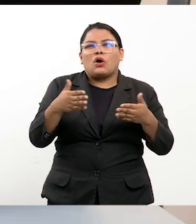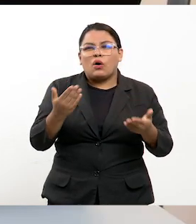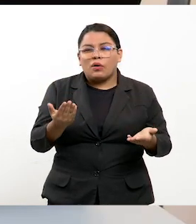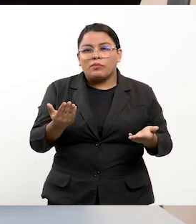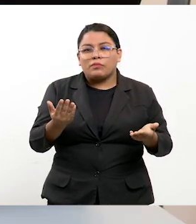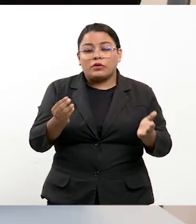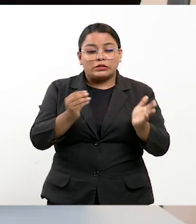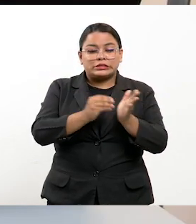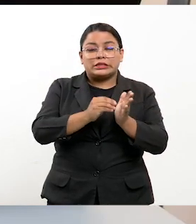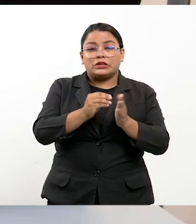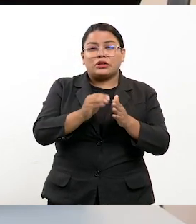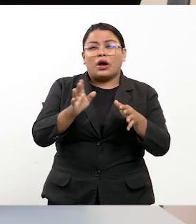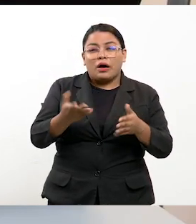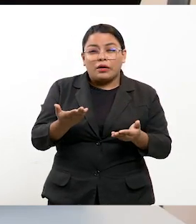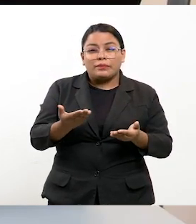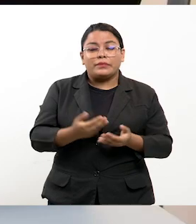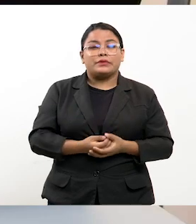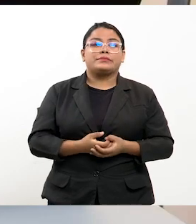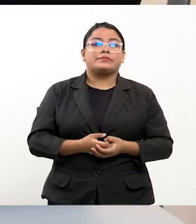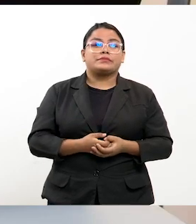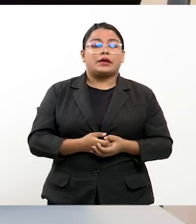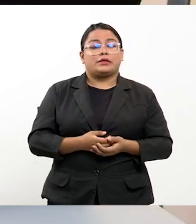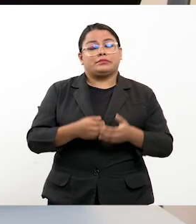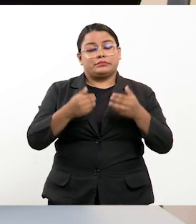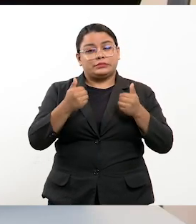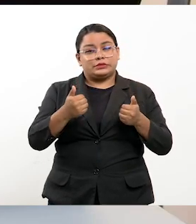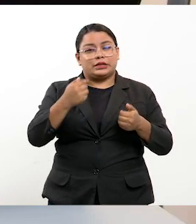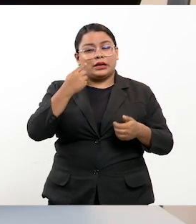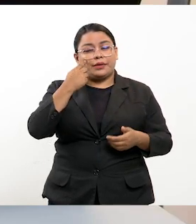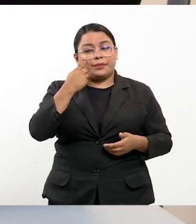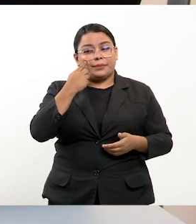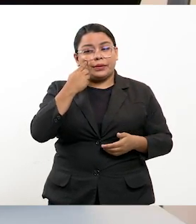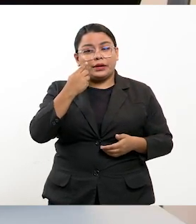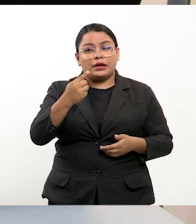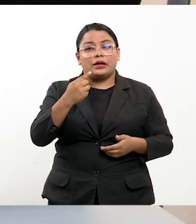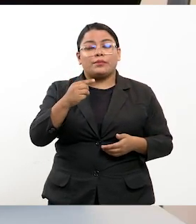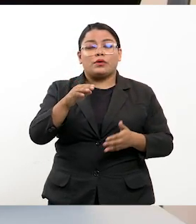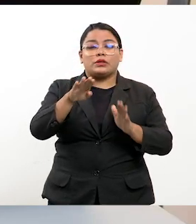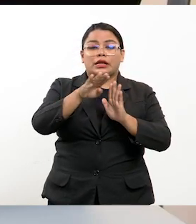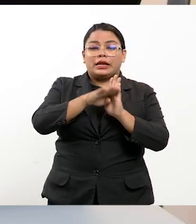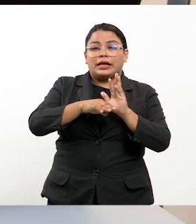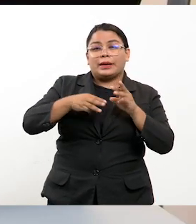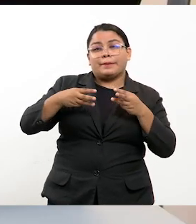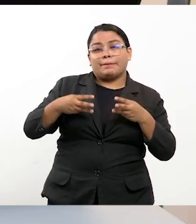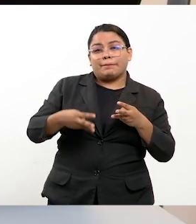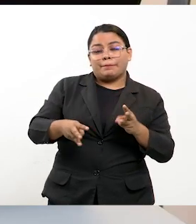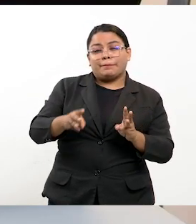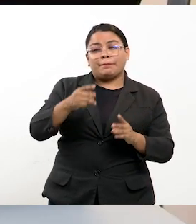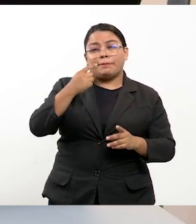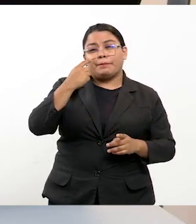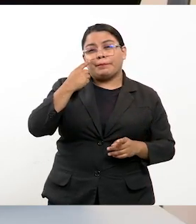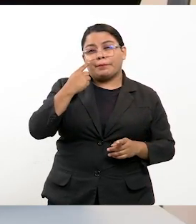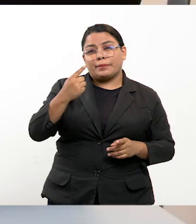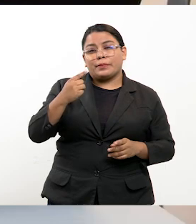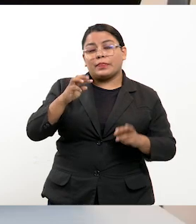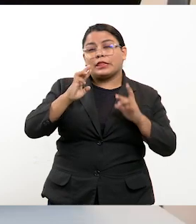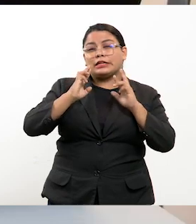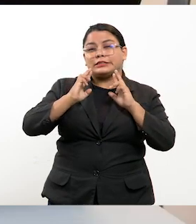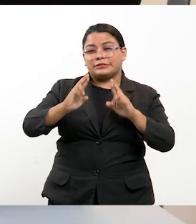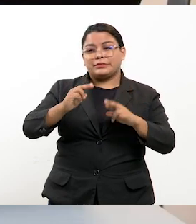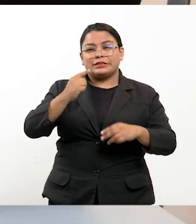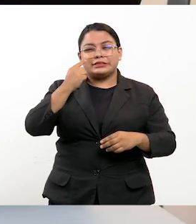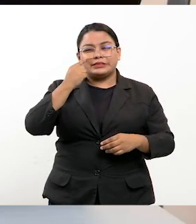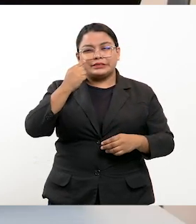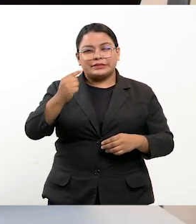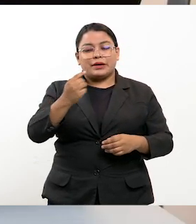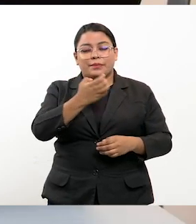calificar esta prueba? Pues bien, en el siguiente apartado de su guía metodológica encontrará el solucionario.